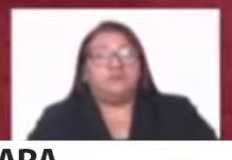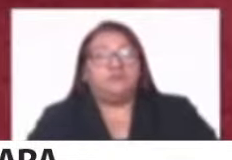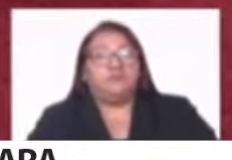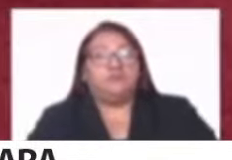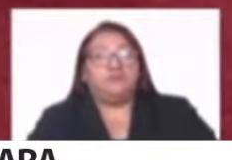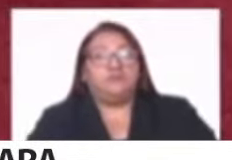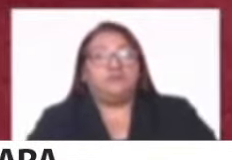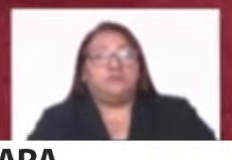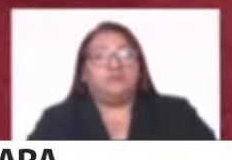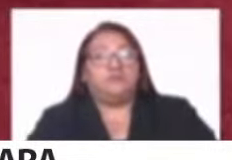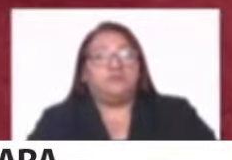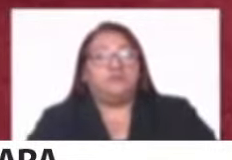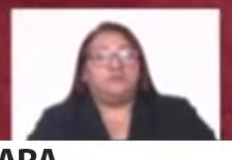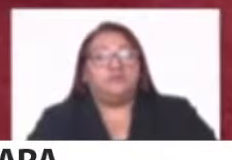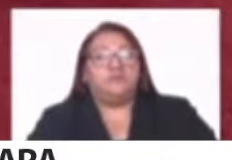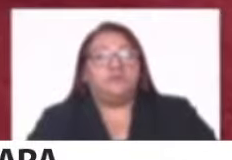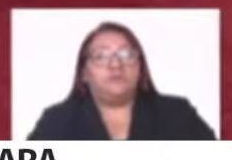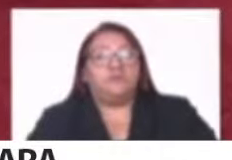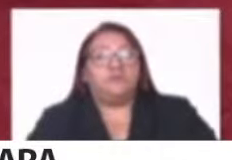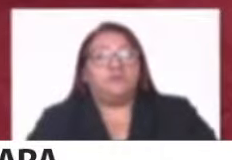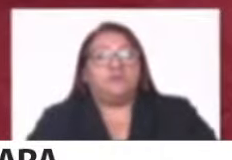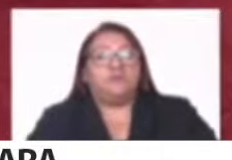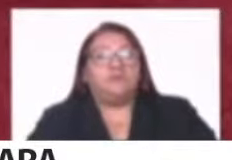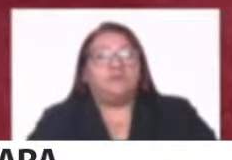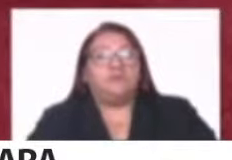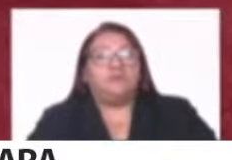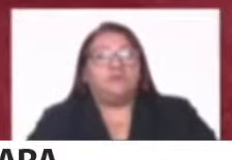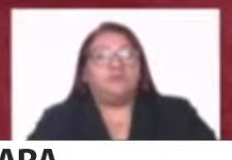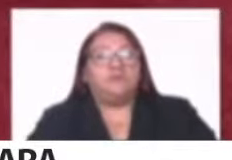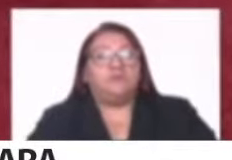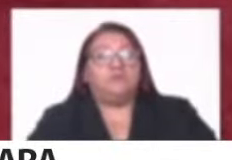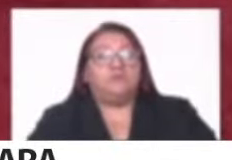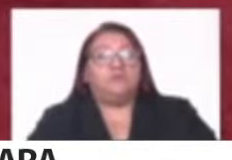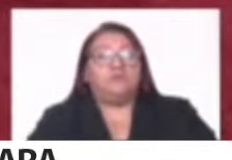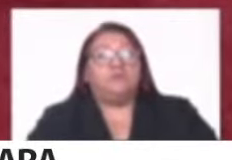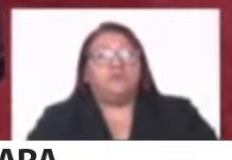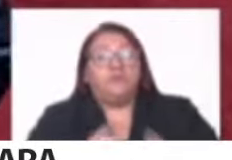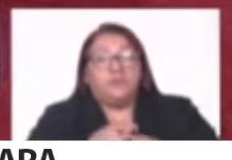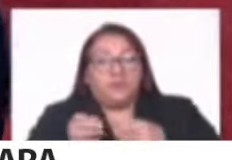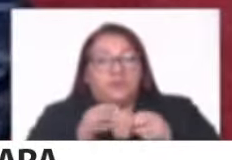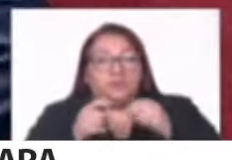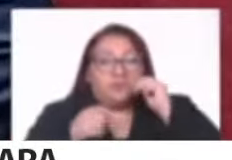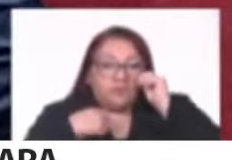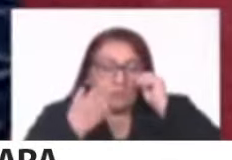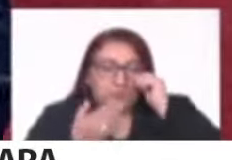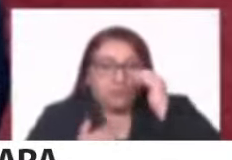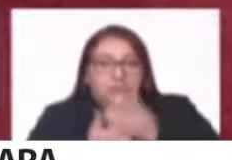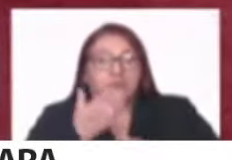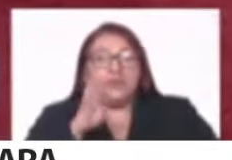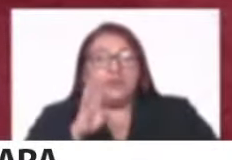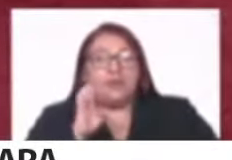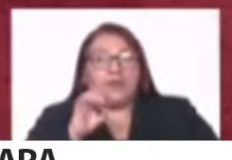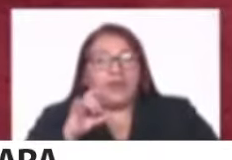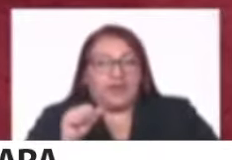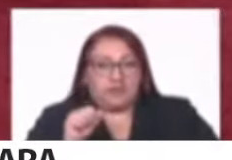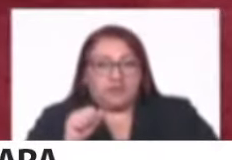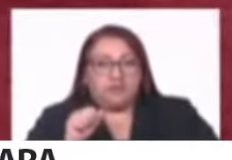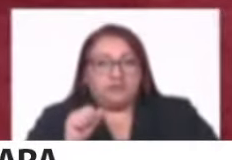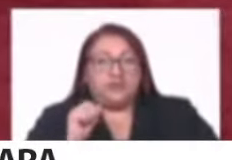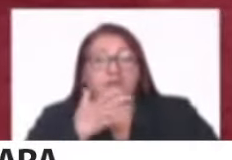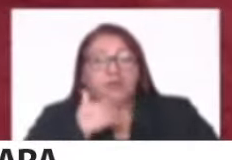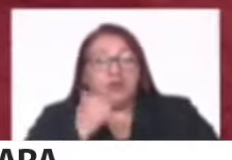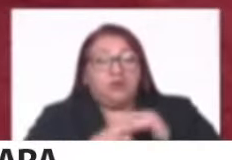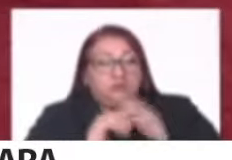año anterior. En esa línea, como también lo ha anunciado la Presidenta de la República, se ofrecerán nuevas becas, se mejorará